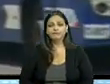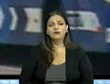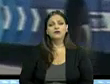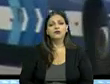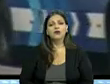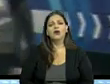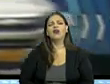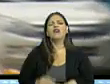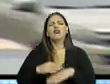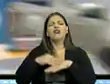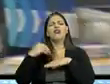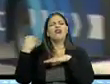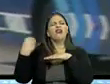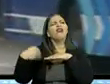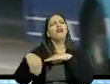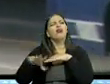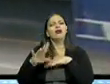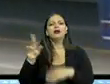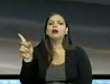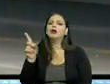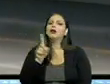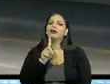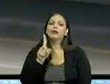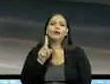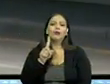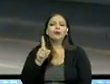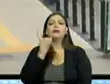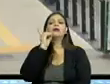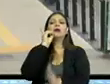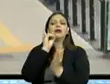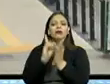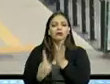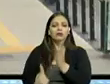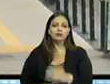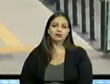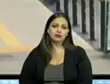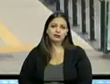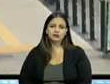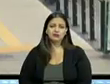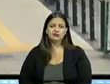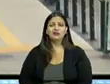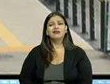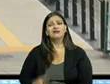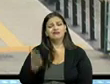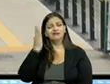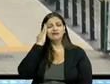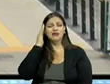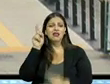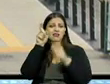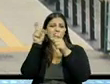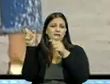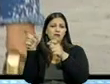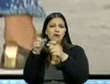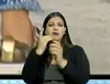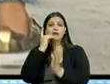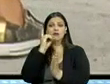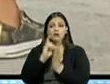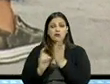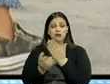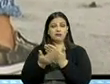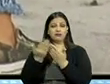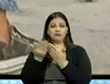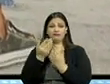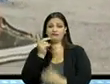si la norma está llena de un proceso, como tú dices, engorroso, con muchas trabas, con mucha demora sobre todo,